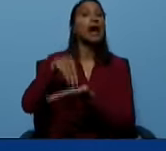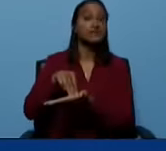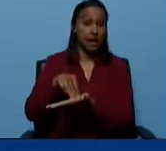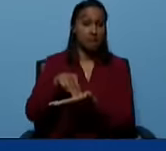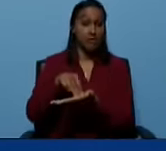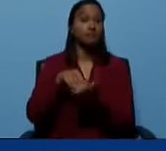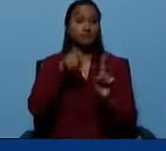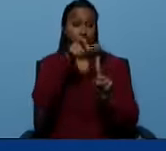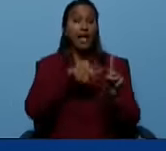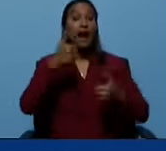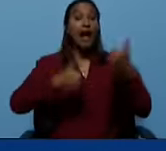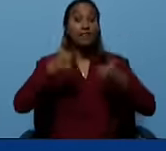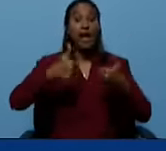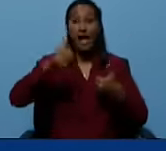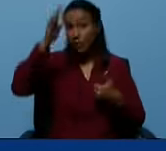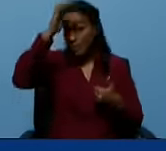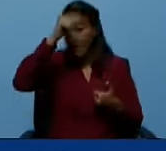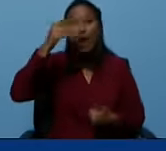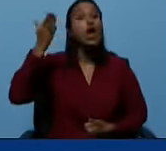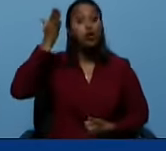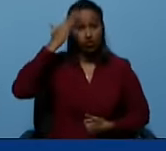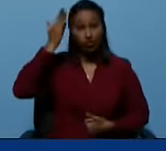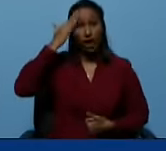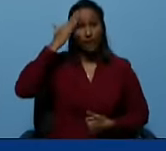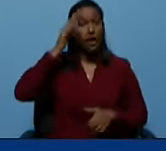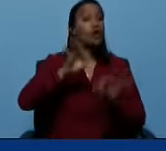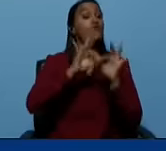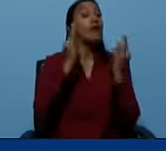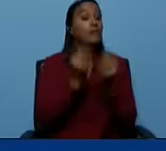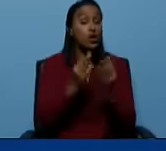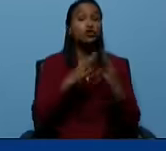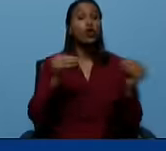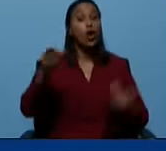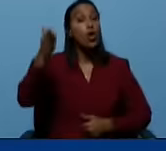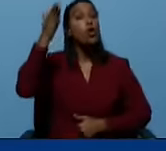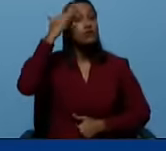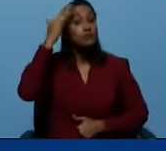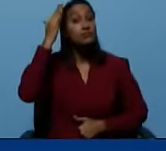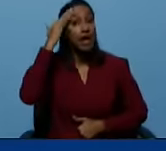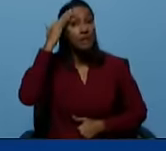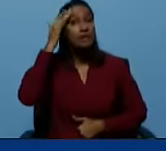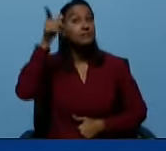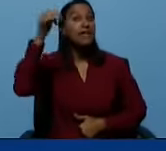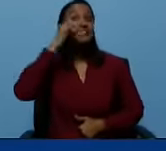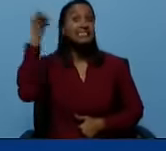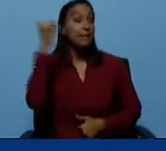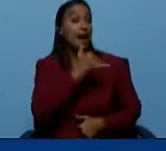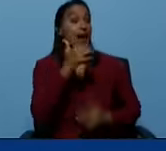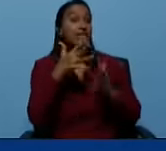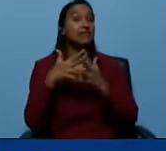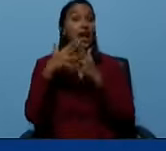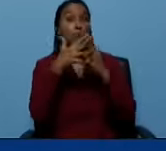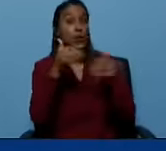sabe. Lo saben sus familiares y todos sus allegados, que lo llamaron para amenazarlo.